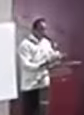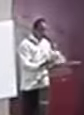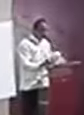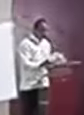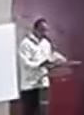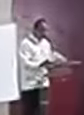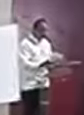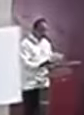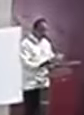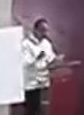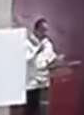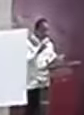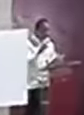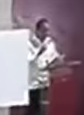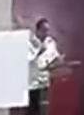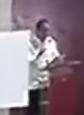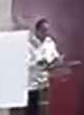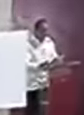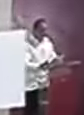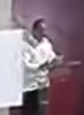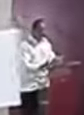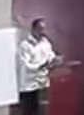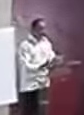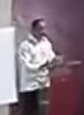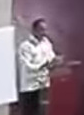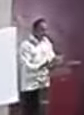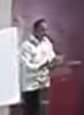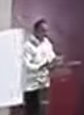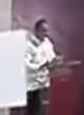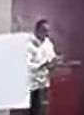Muy buenas tardes a quienes nos acompañan